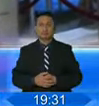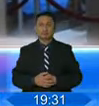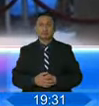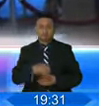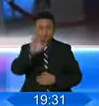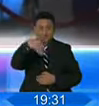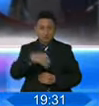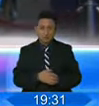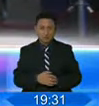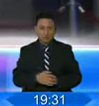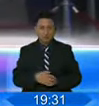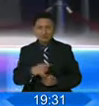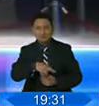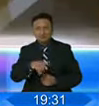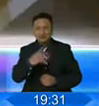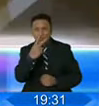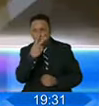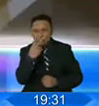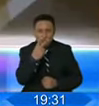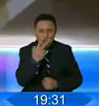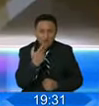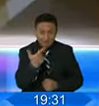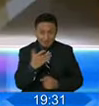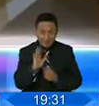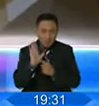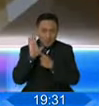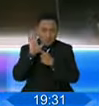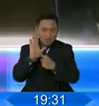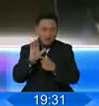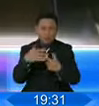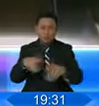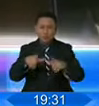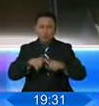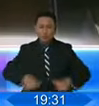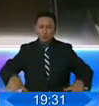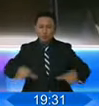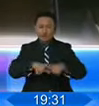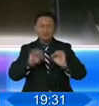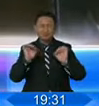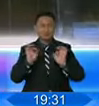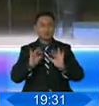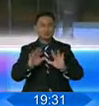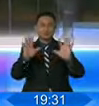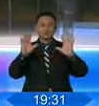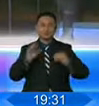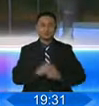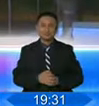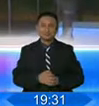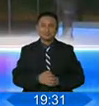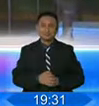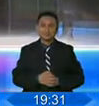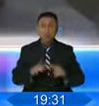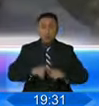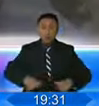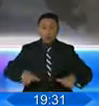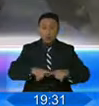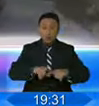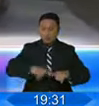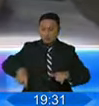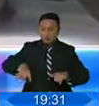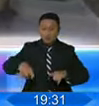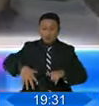Venga, acérquese a la pantalla que le vamos a mostrar un lugar mágico en verdad. Un lugar donde